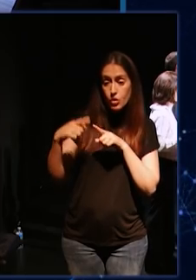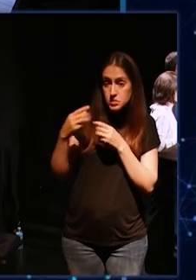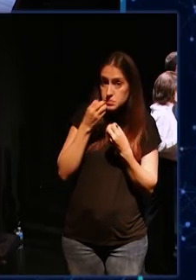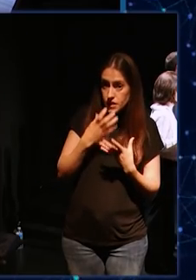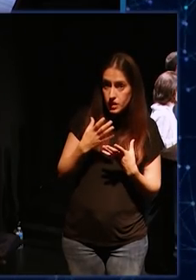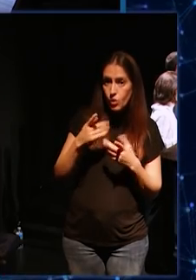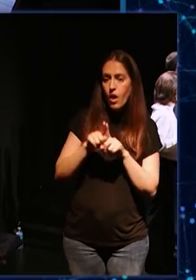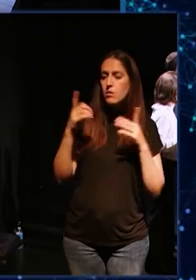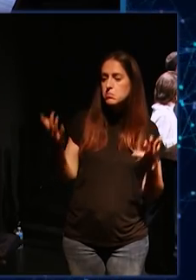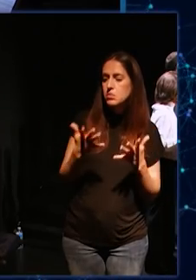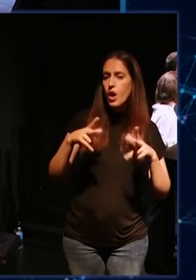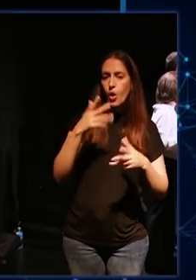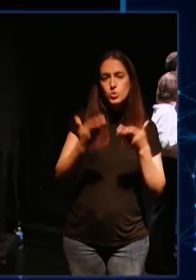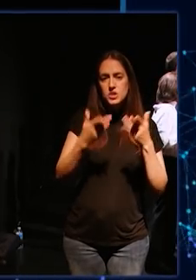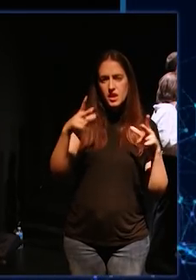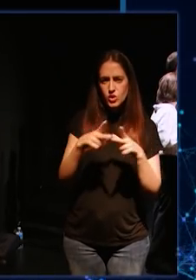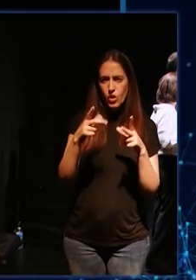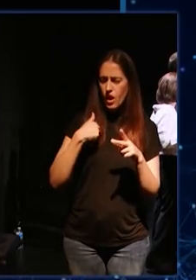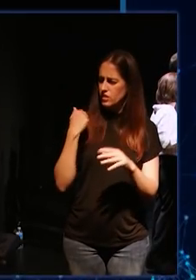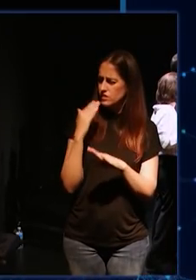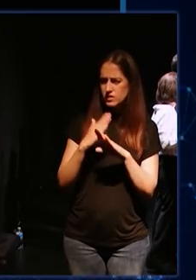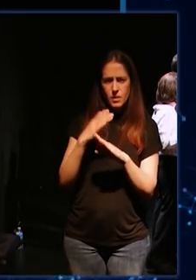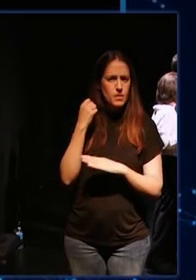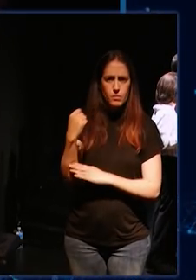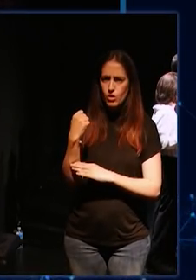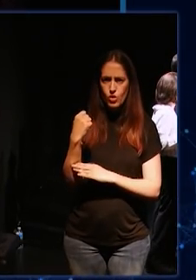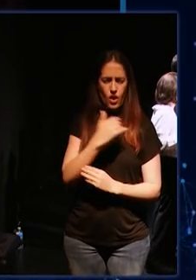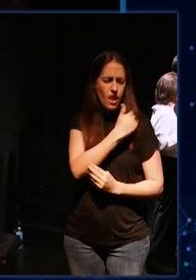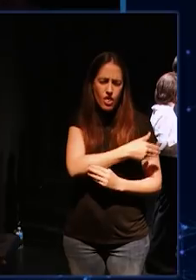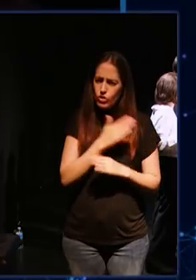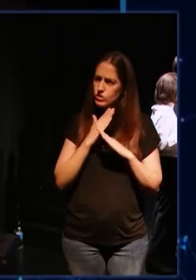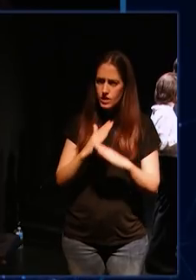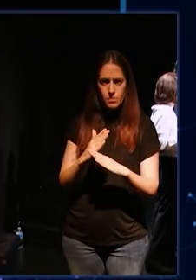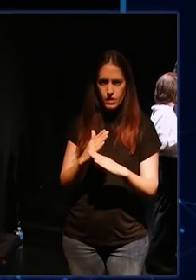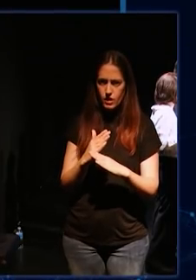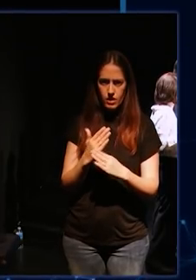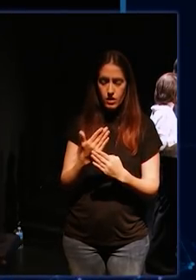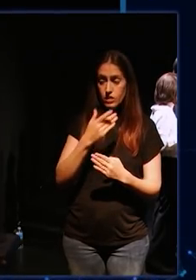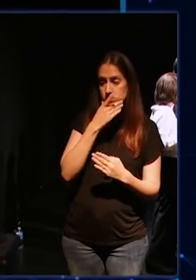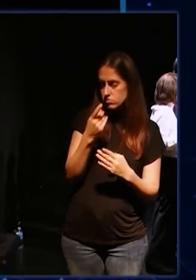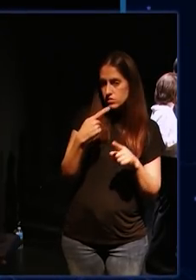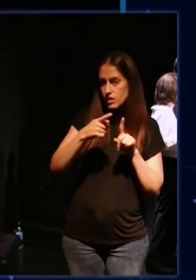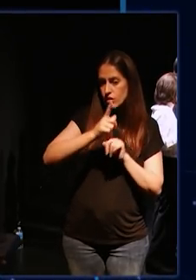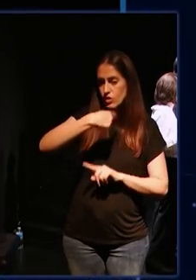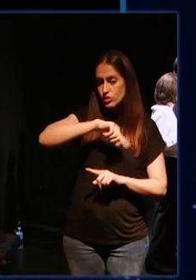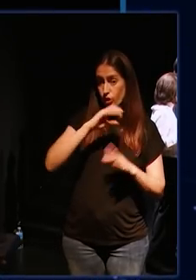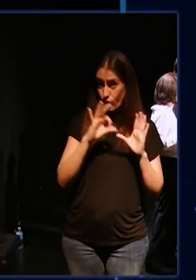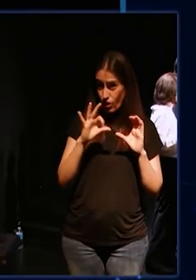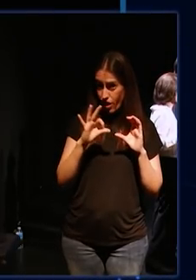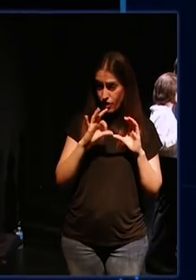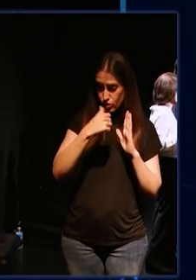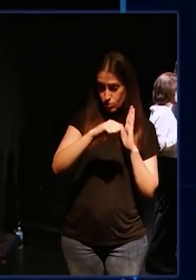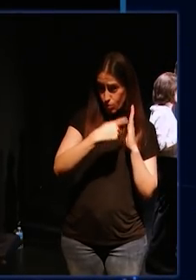y que promueven la justicia social, nos van a tener al lado. Así de sencillo. Nosotros, Ciudadanos, en su